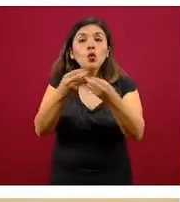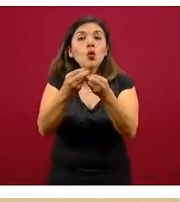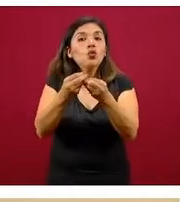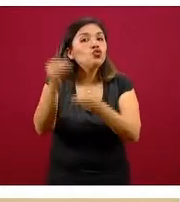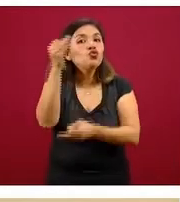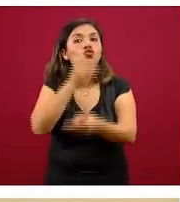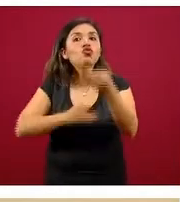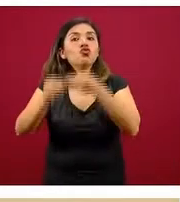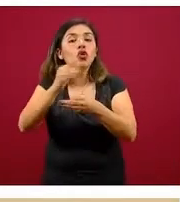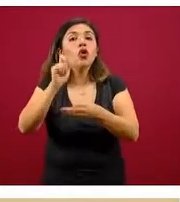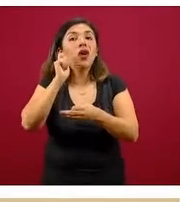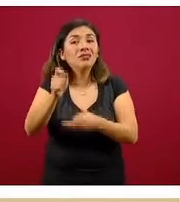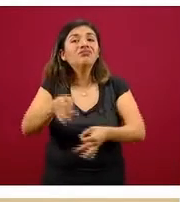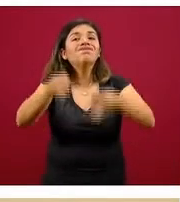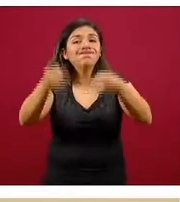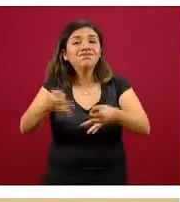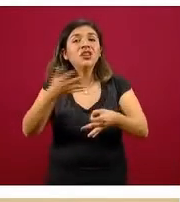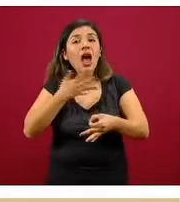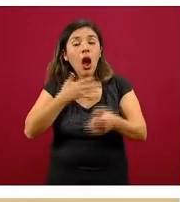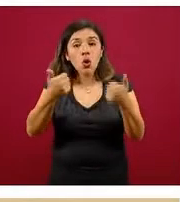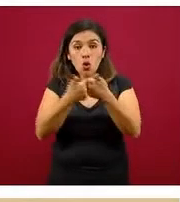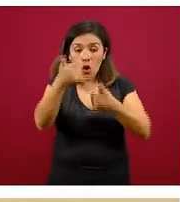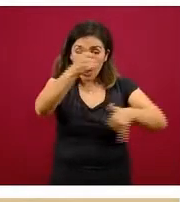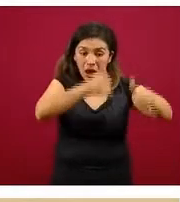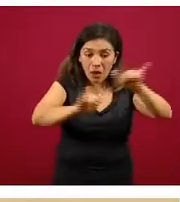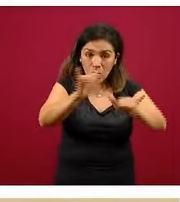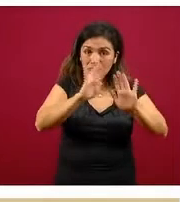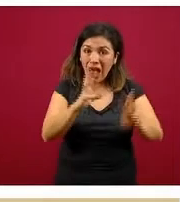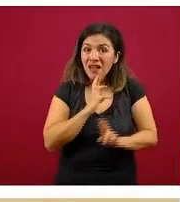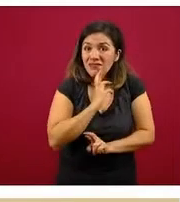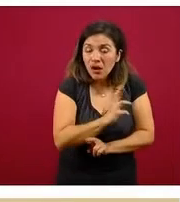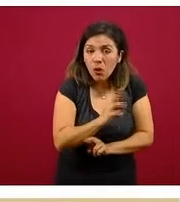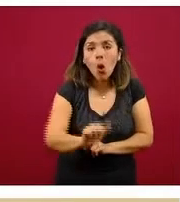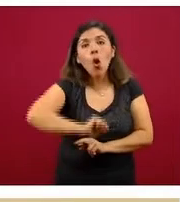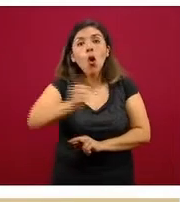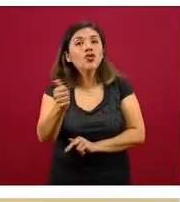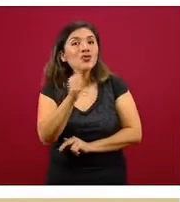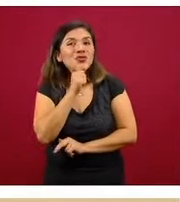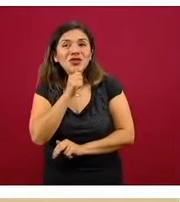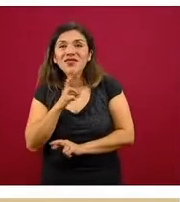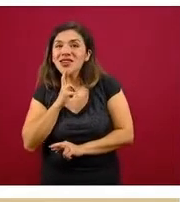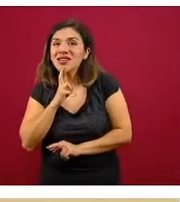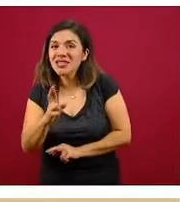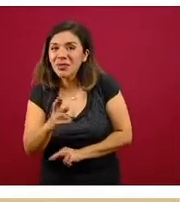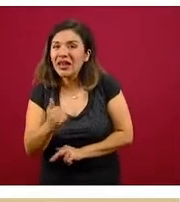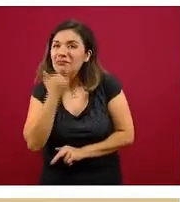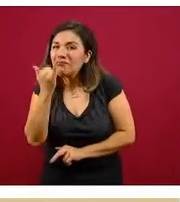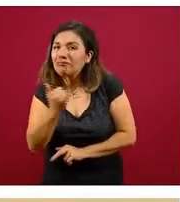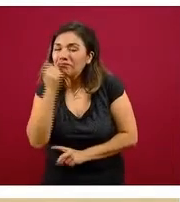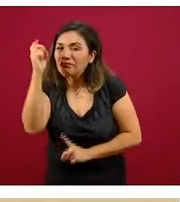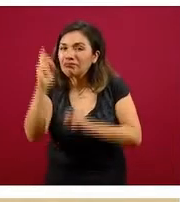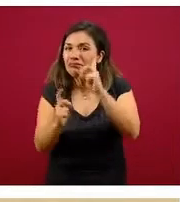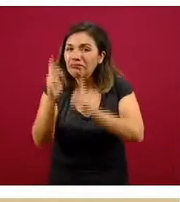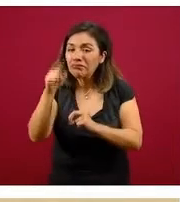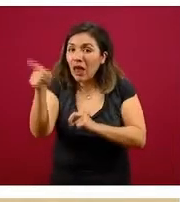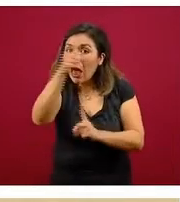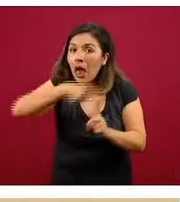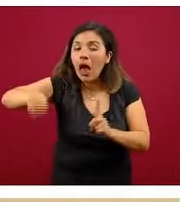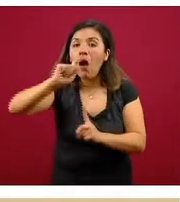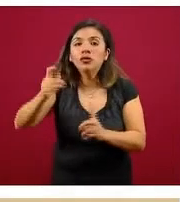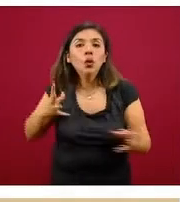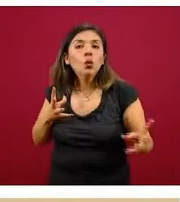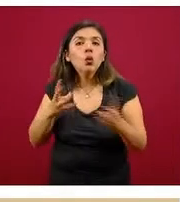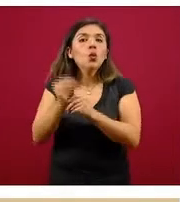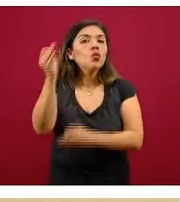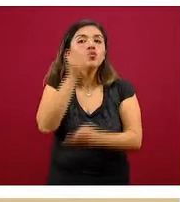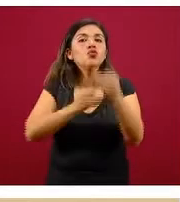total de los casos ya confirmados por laboratorio, pero además los casos sospechosos que consideramos en